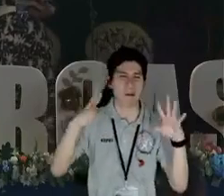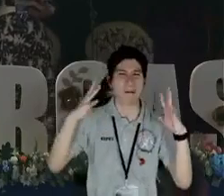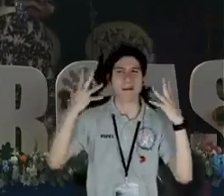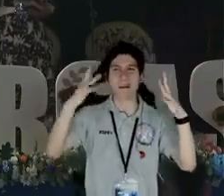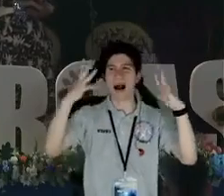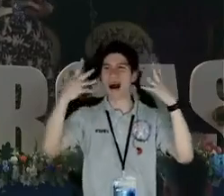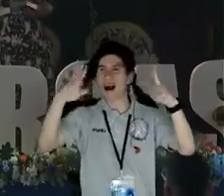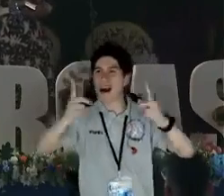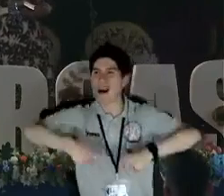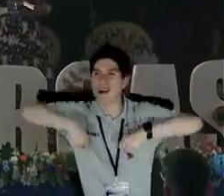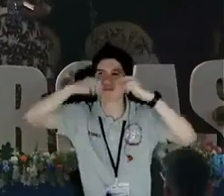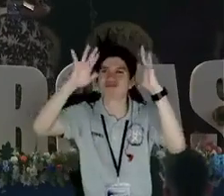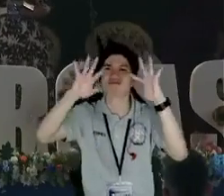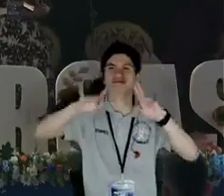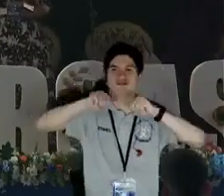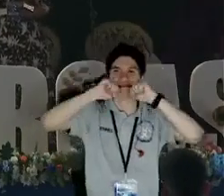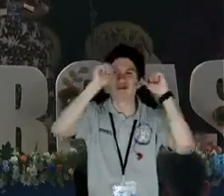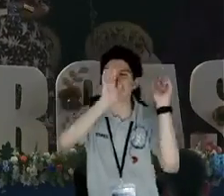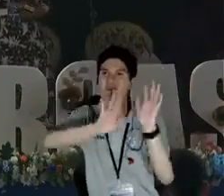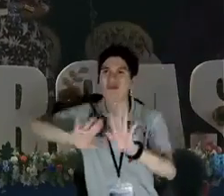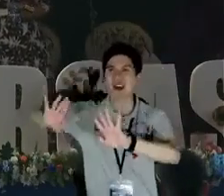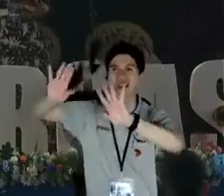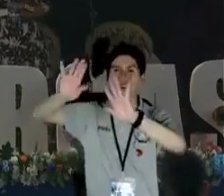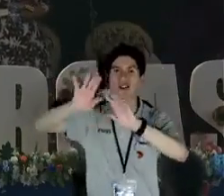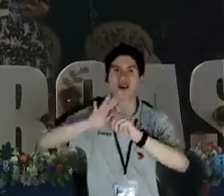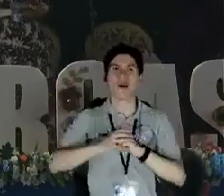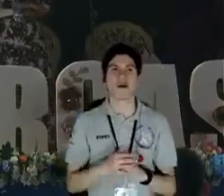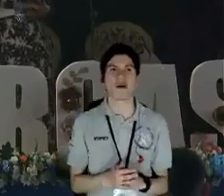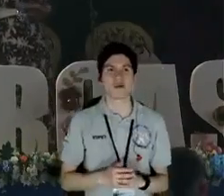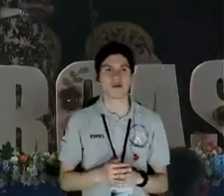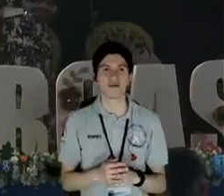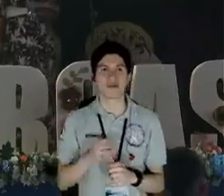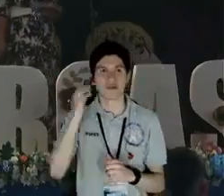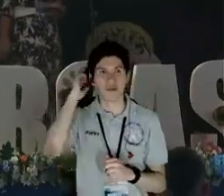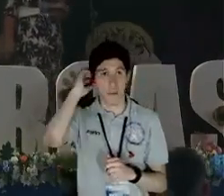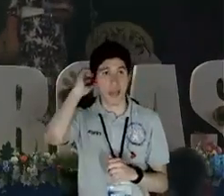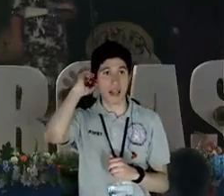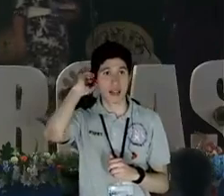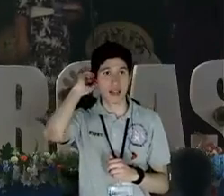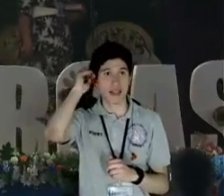Oh, bendito mi líder.